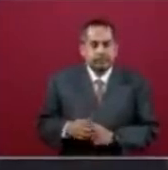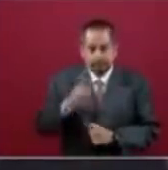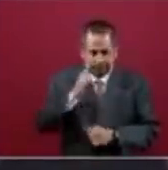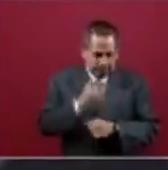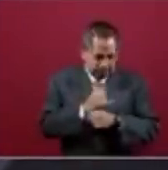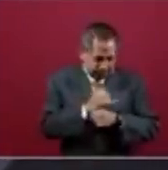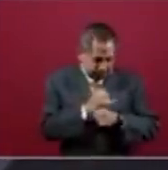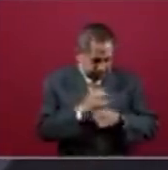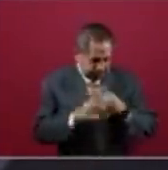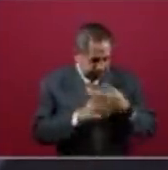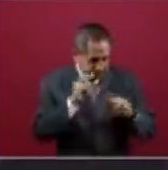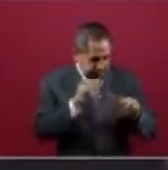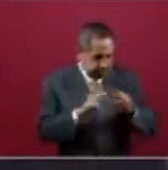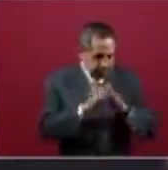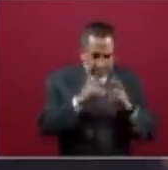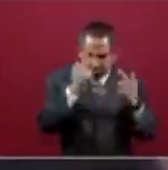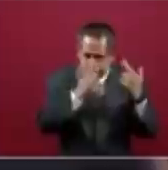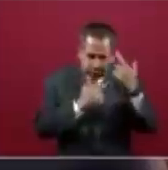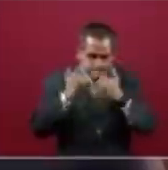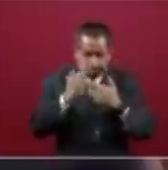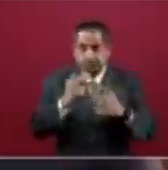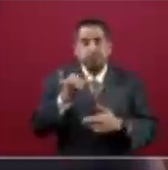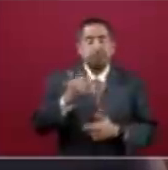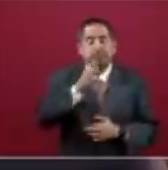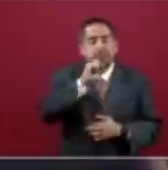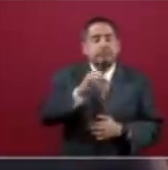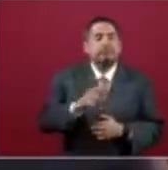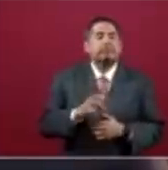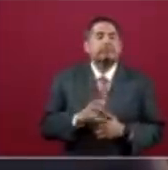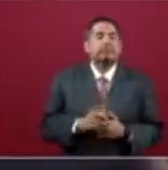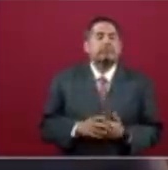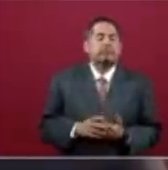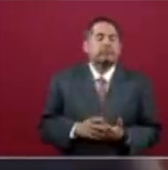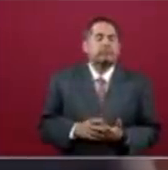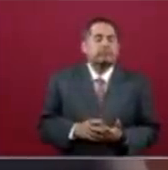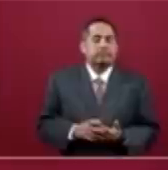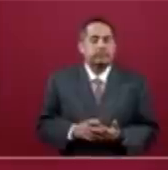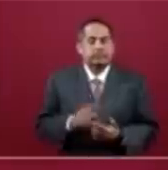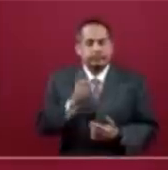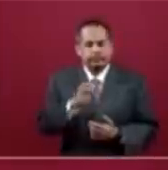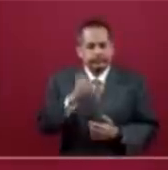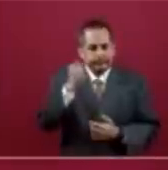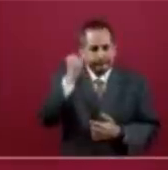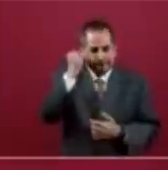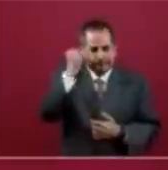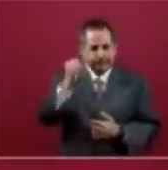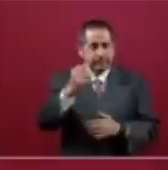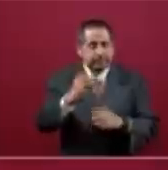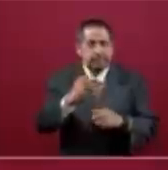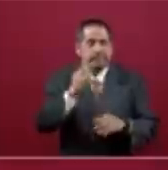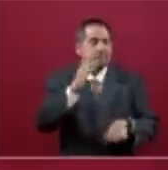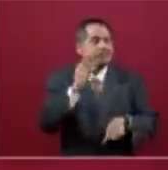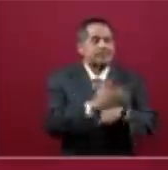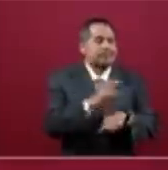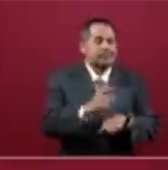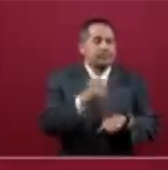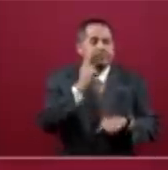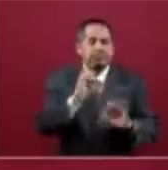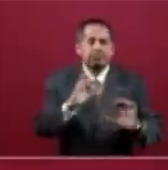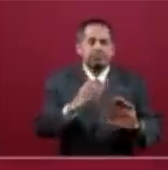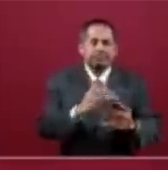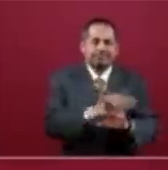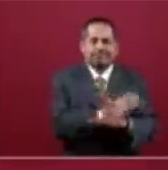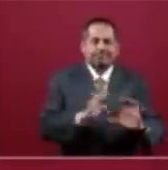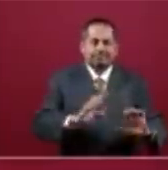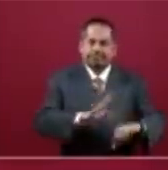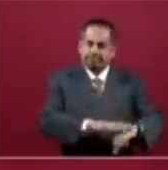analice, se revise, y sobre todo es en la idea de prevenir. ¿Se acuerdan